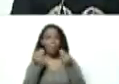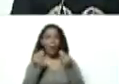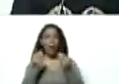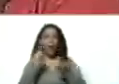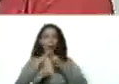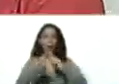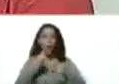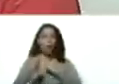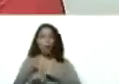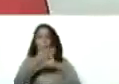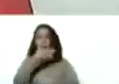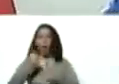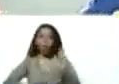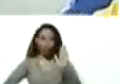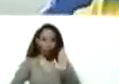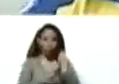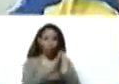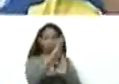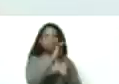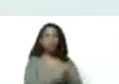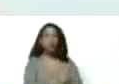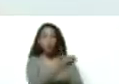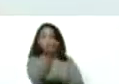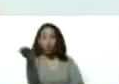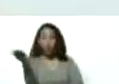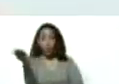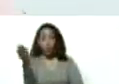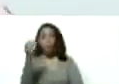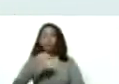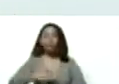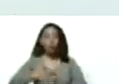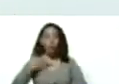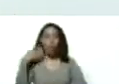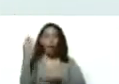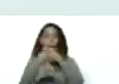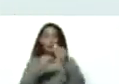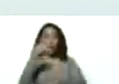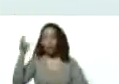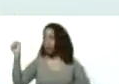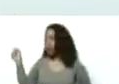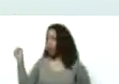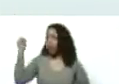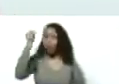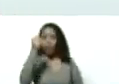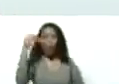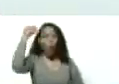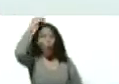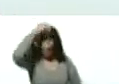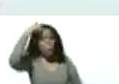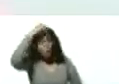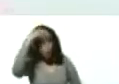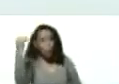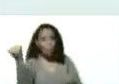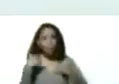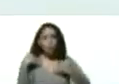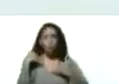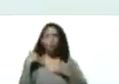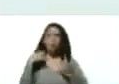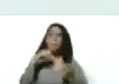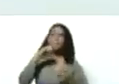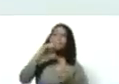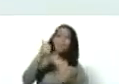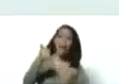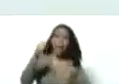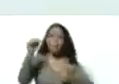marchen mejor y ustedes sean capaces de traerme las críticas, la autocrítica, la opinión